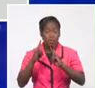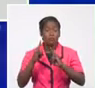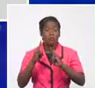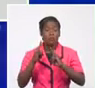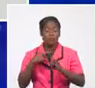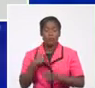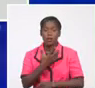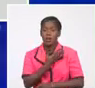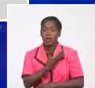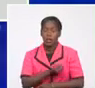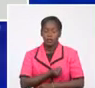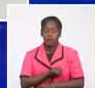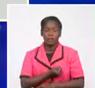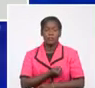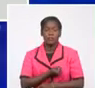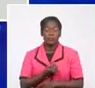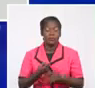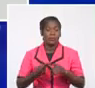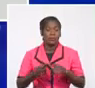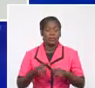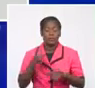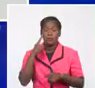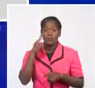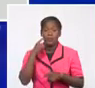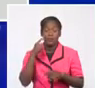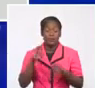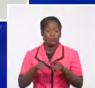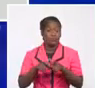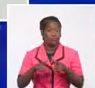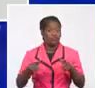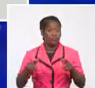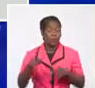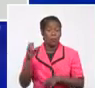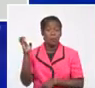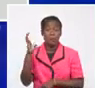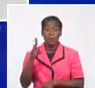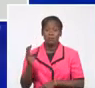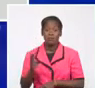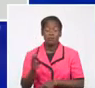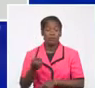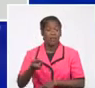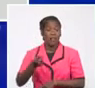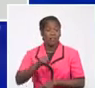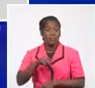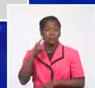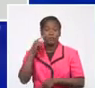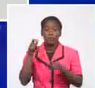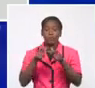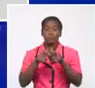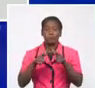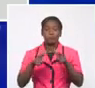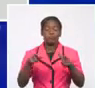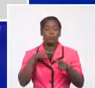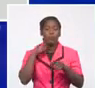lamentablemente, el gigante americano, Brasil, aporta en el día de ayer el